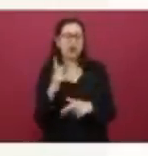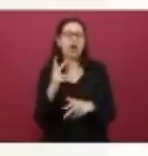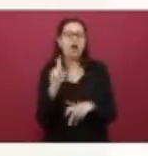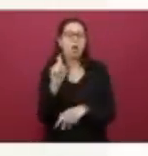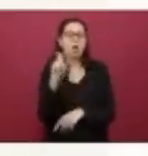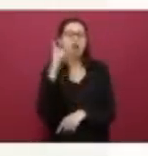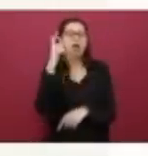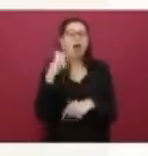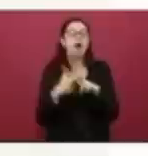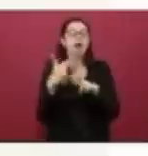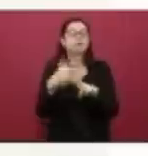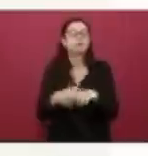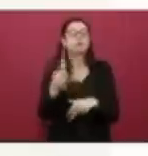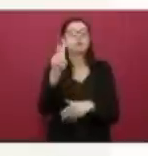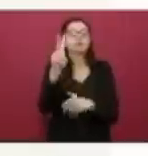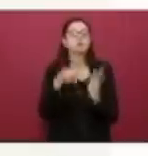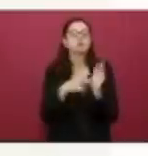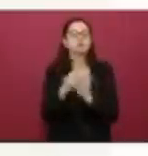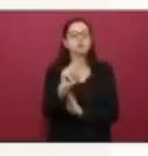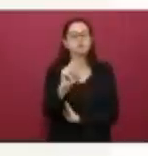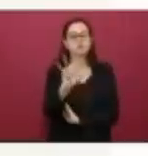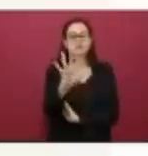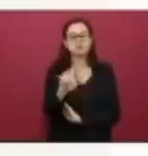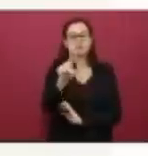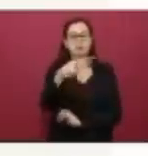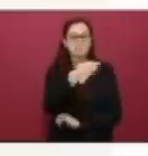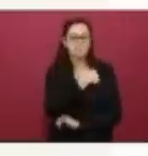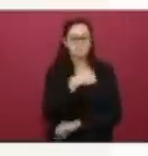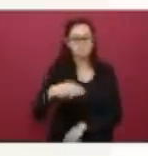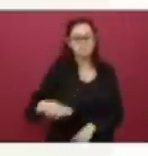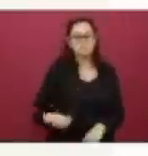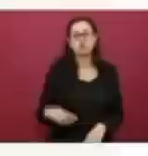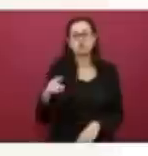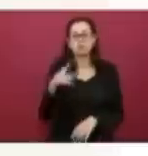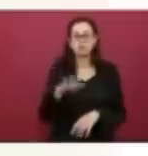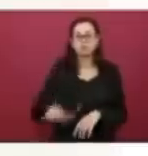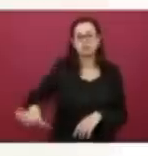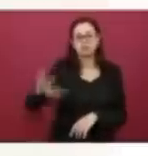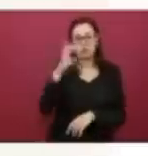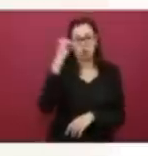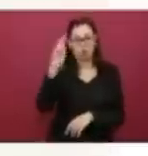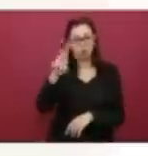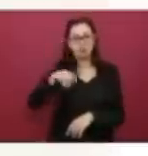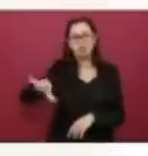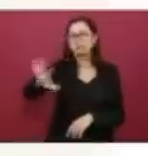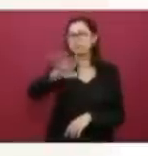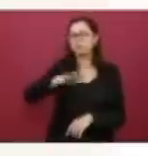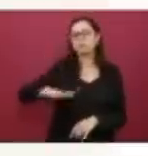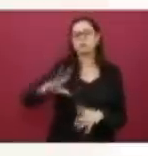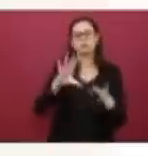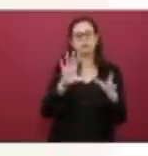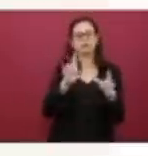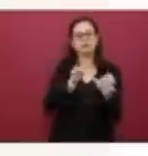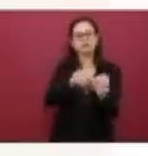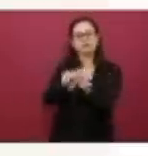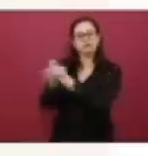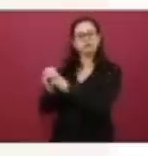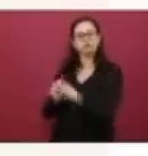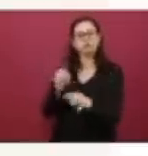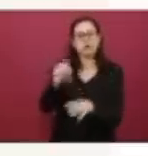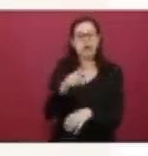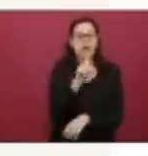integrada por todos los municipios de la cuenca del río cuautla y ahí se va a generar un sistema de rebombeo